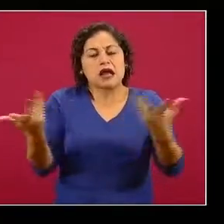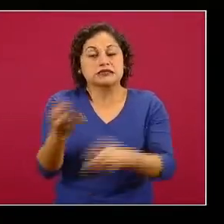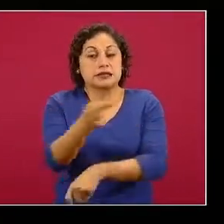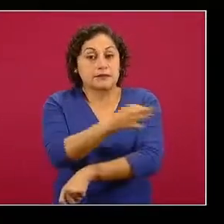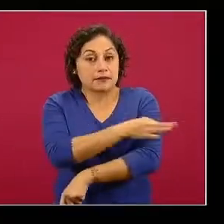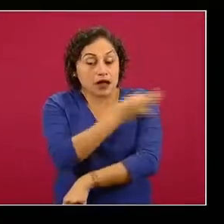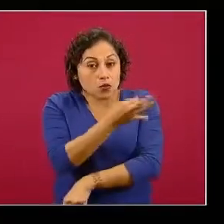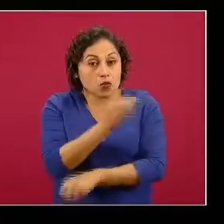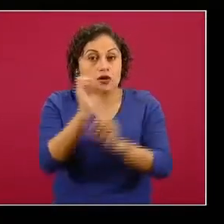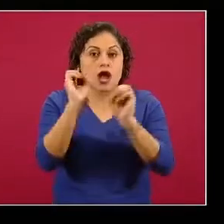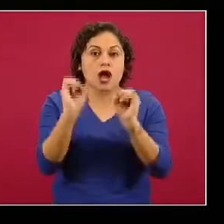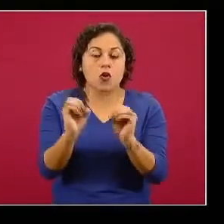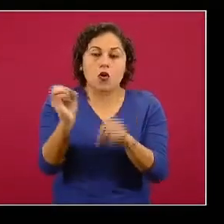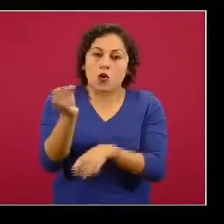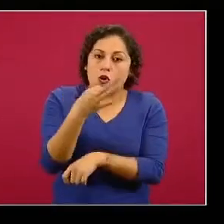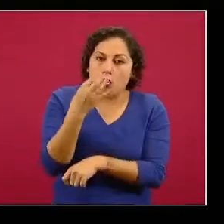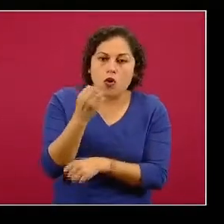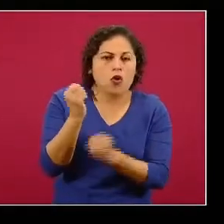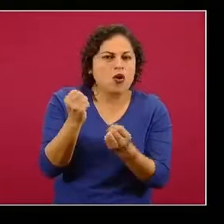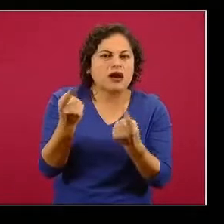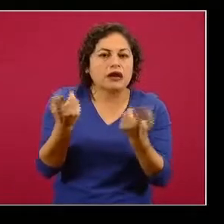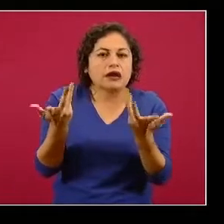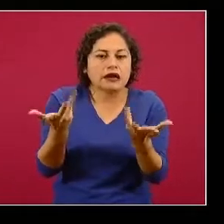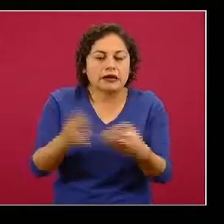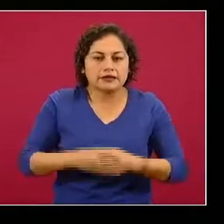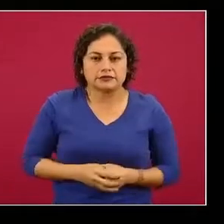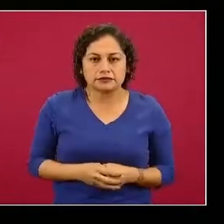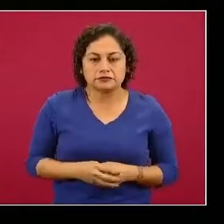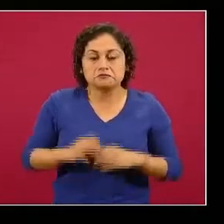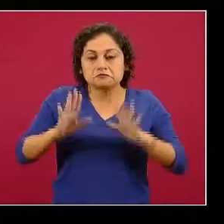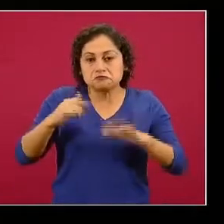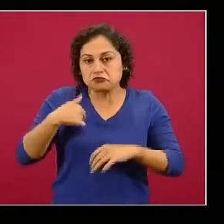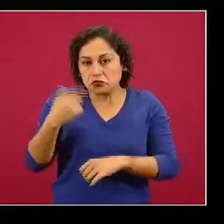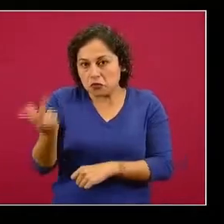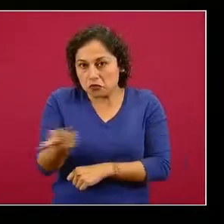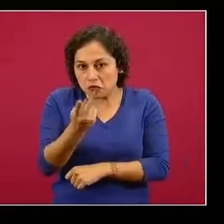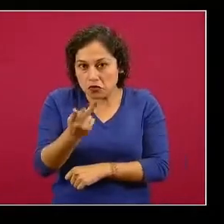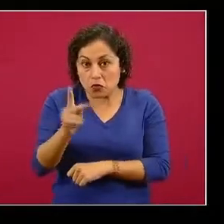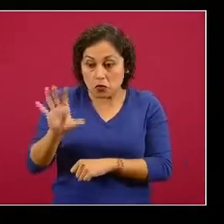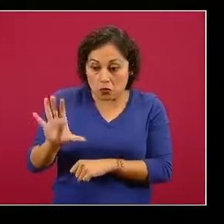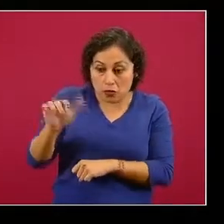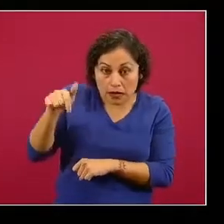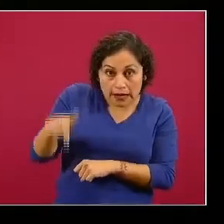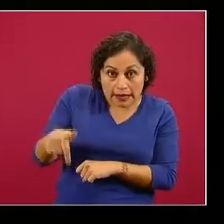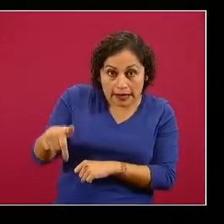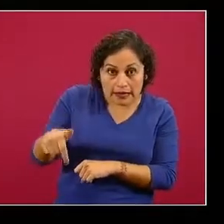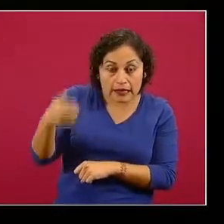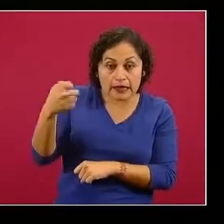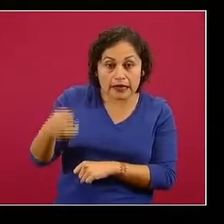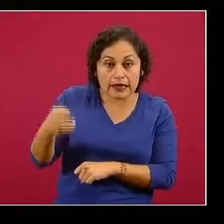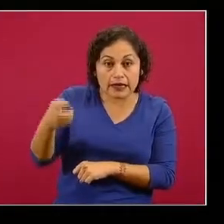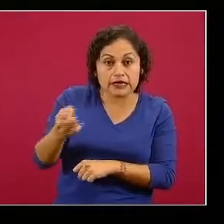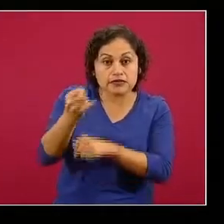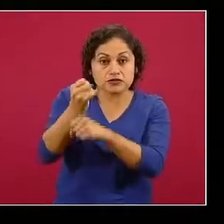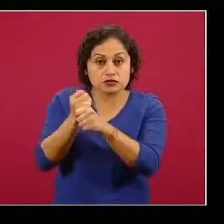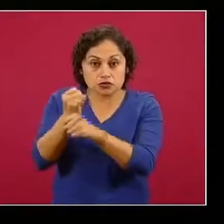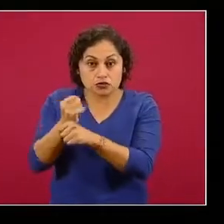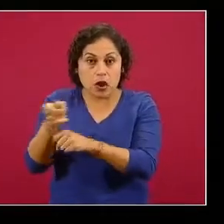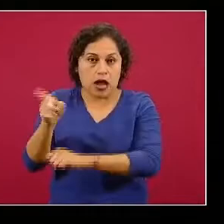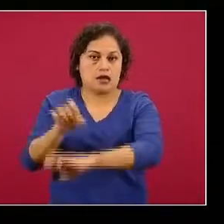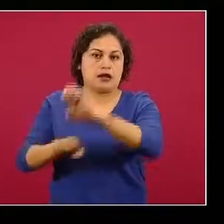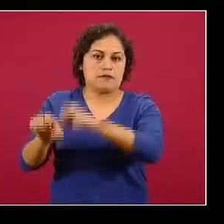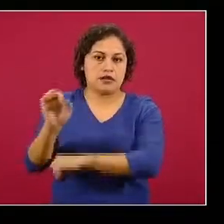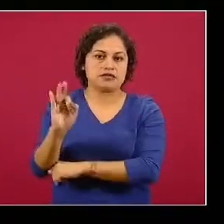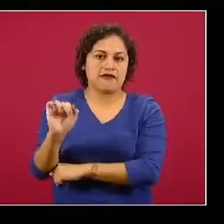o productos? Y si van a analizar lo que está proyectando Pfizer